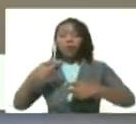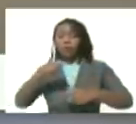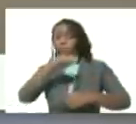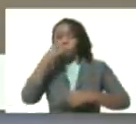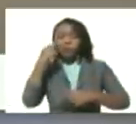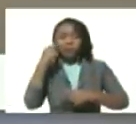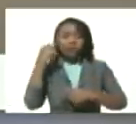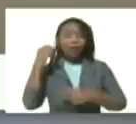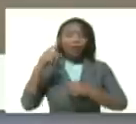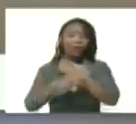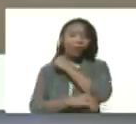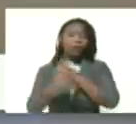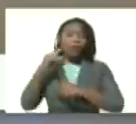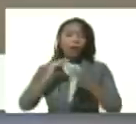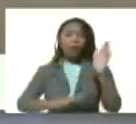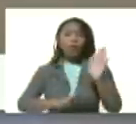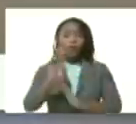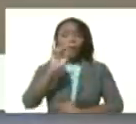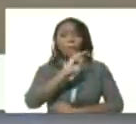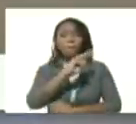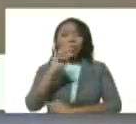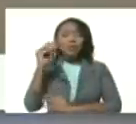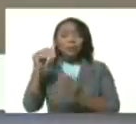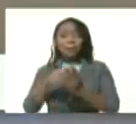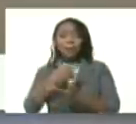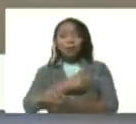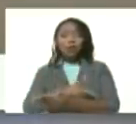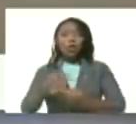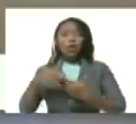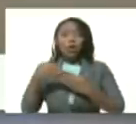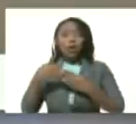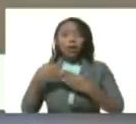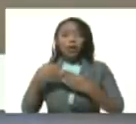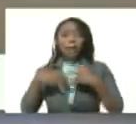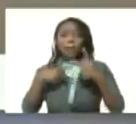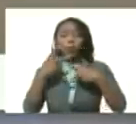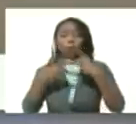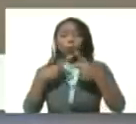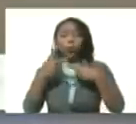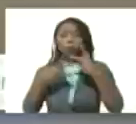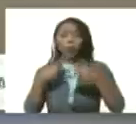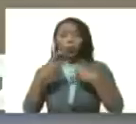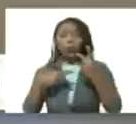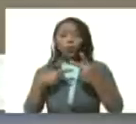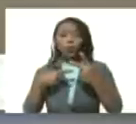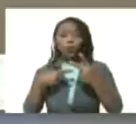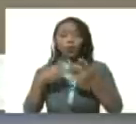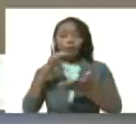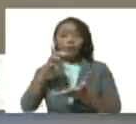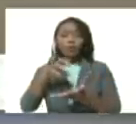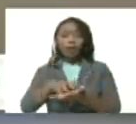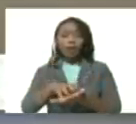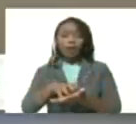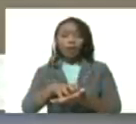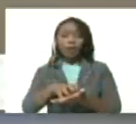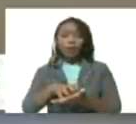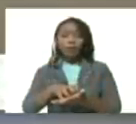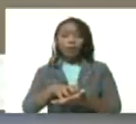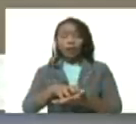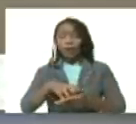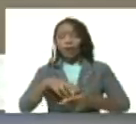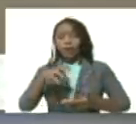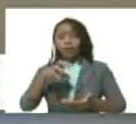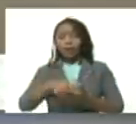colombianos supera los 20.000 millones de dólares. La parapolítica, el paraestado, el